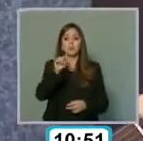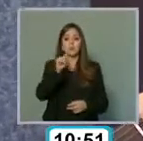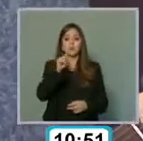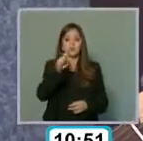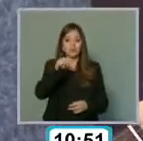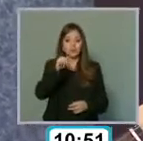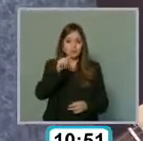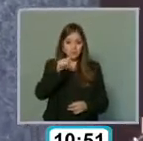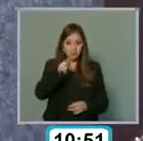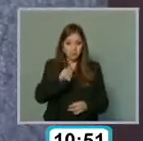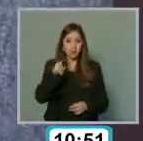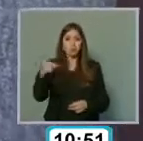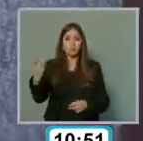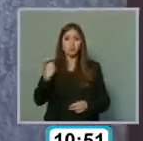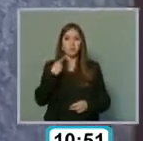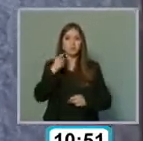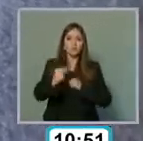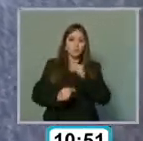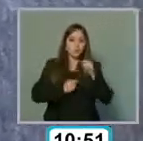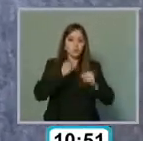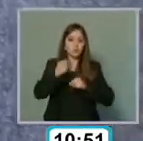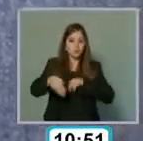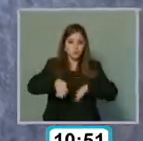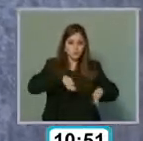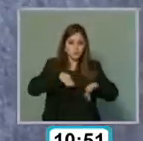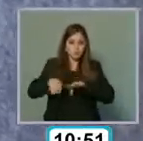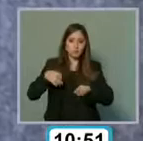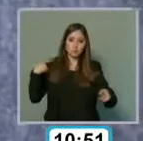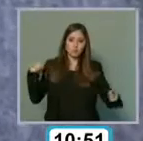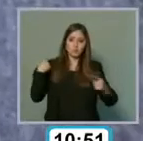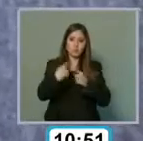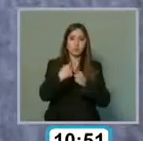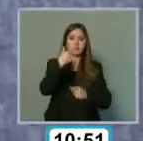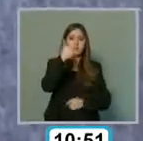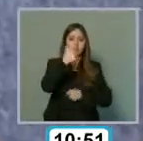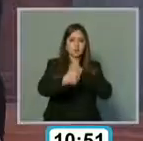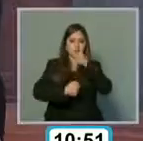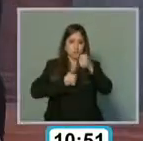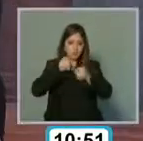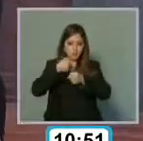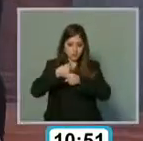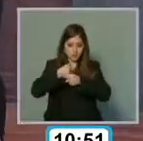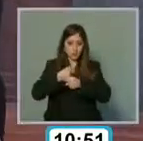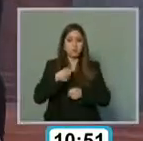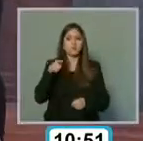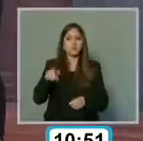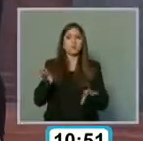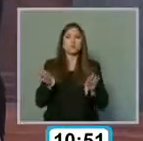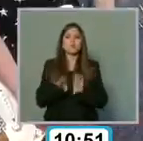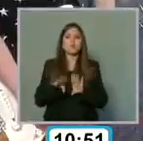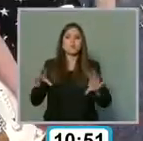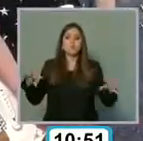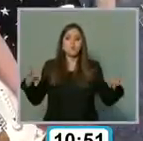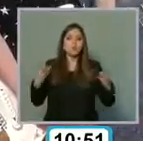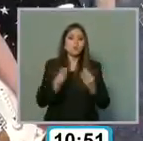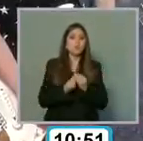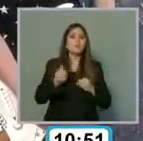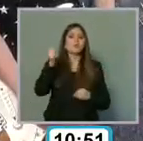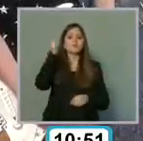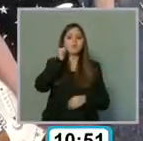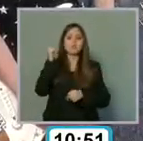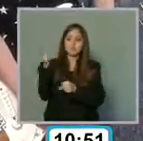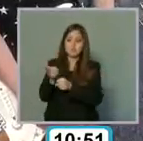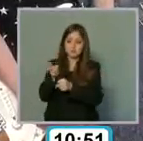llevamos un rato trabajando juntos. 6 años trabajando juntos. Súper. Entonces ya es como invitarla a este proyecto,